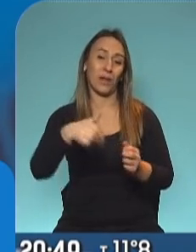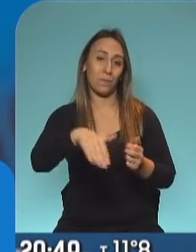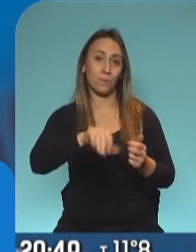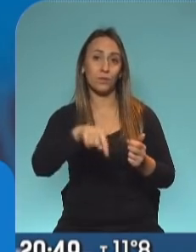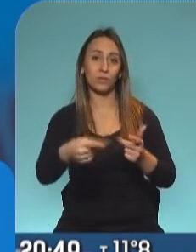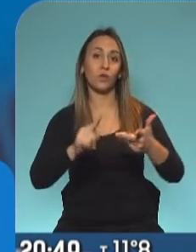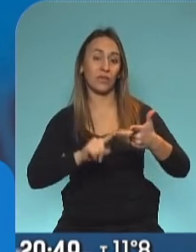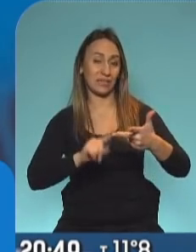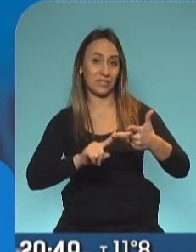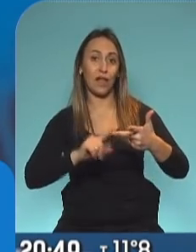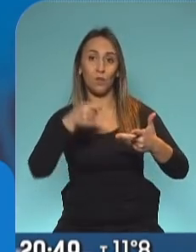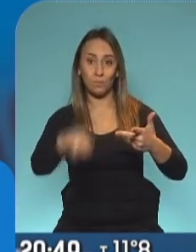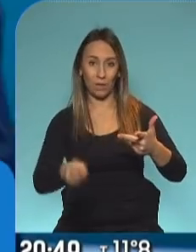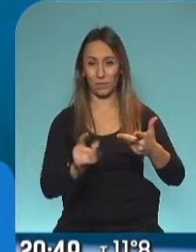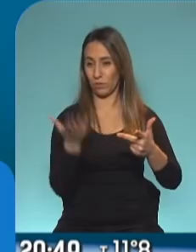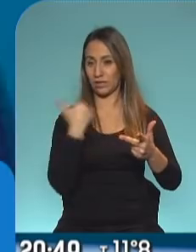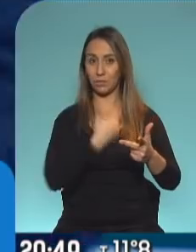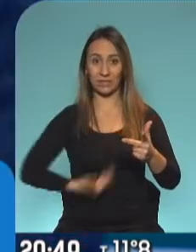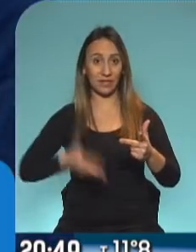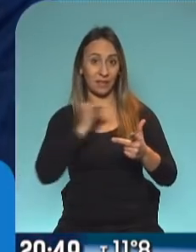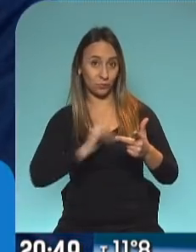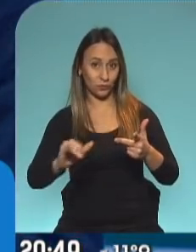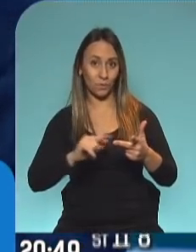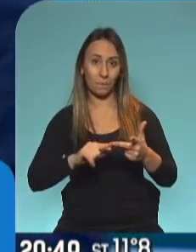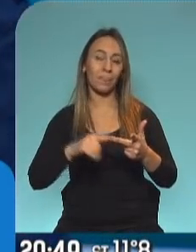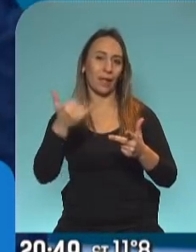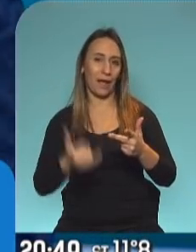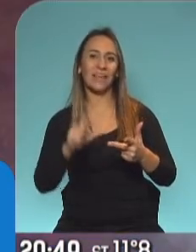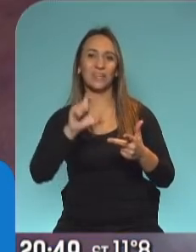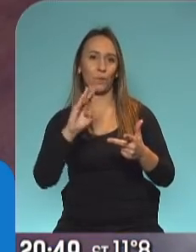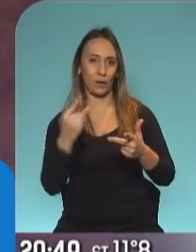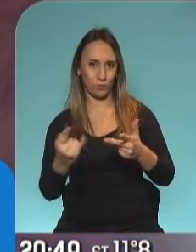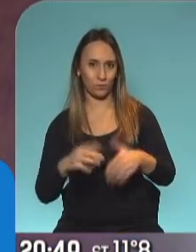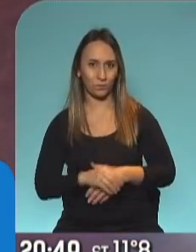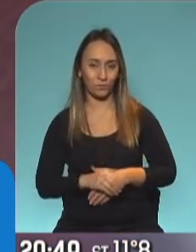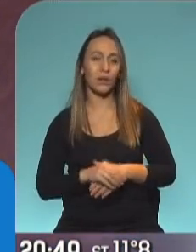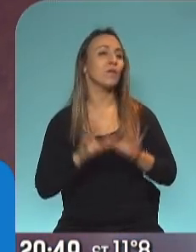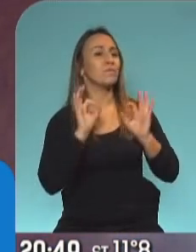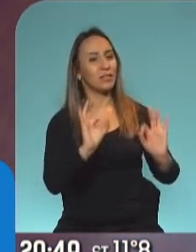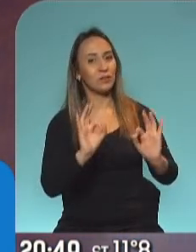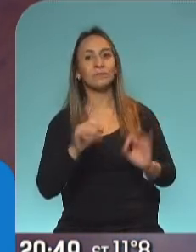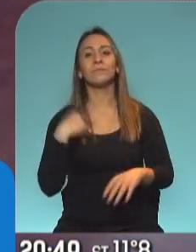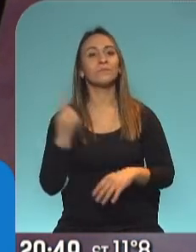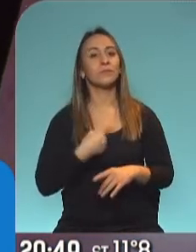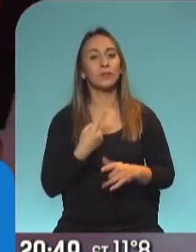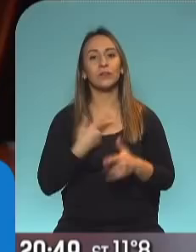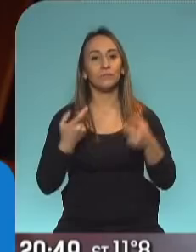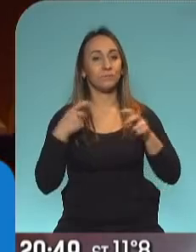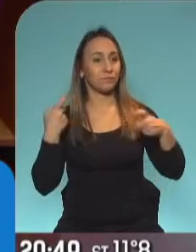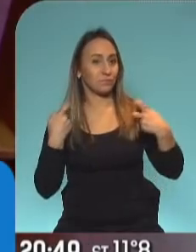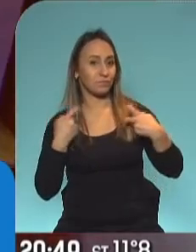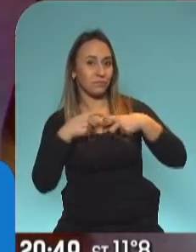IFE que anunció el presidente ayer. Sí, es algo que queda. Bueno, ahora sí, vamos a las preguntas, van a aparecer en las pantallas. Nosotros nos damos vuelta así como si